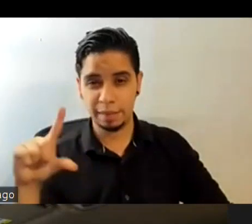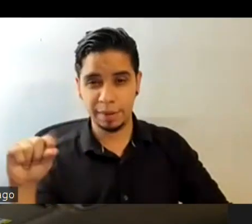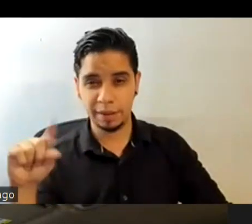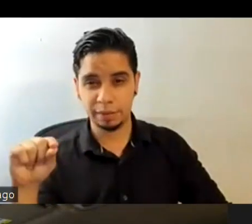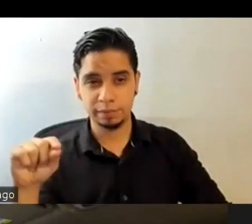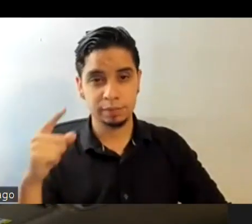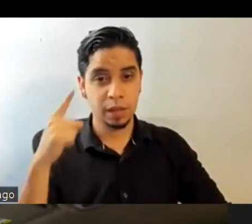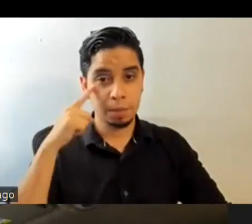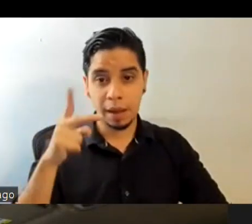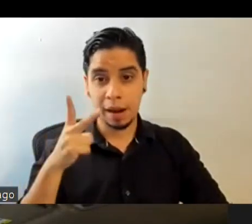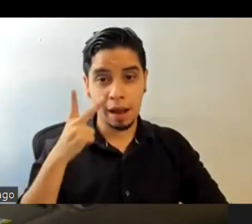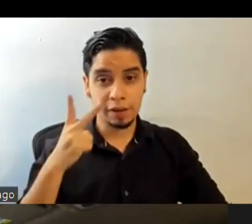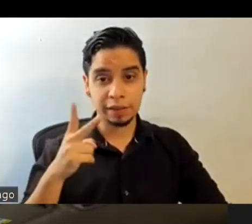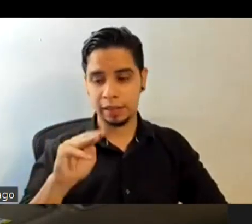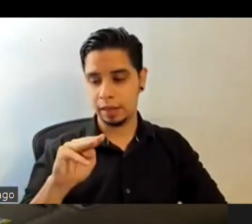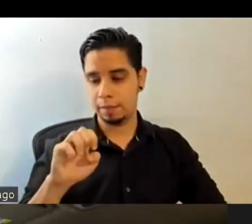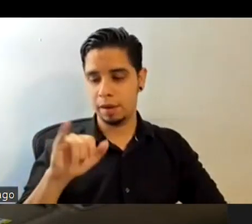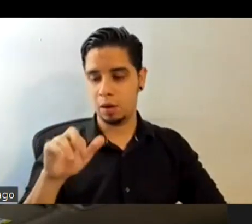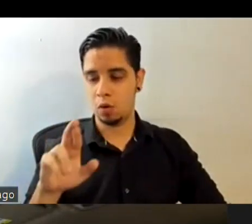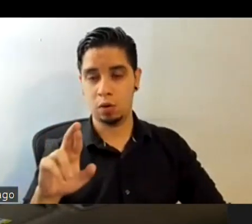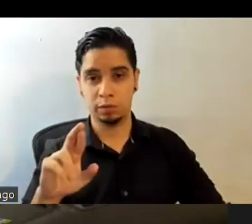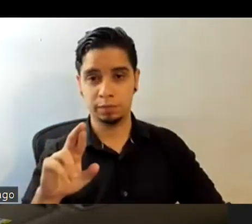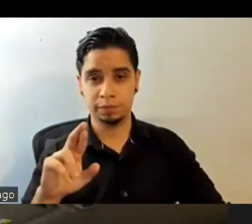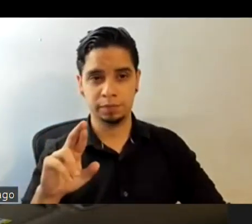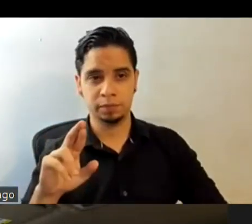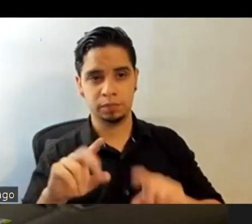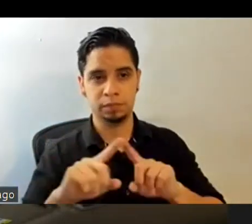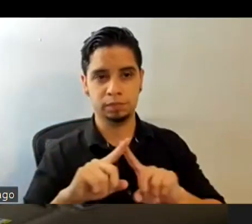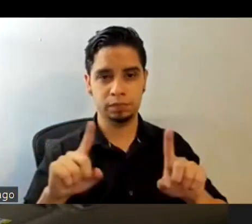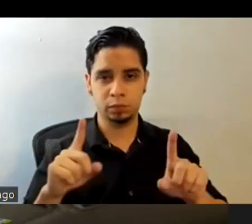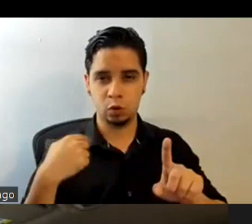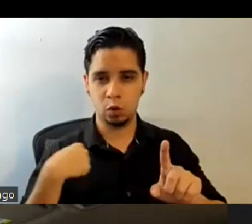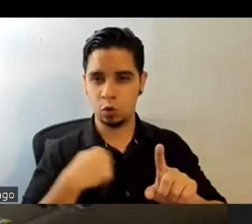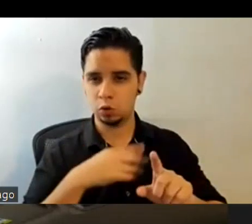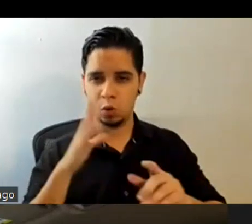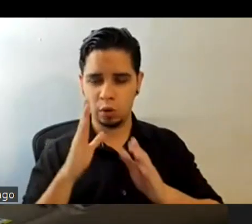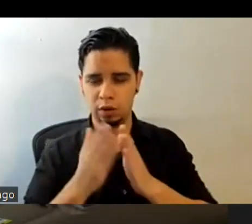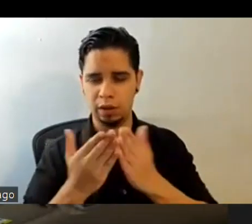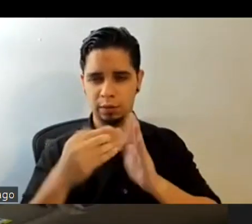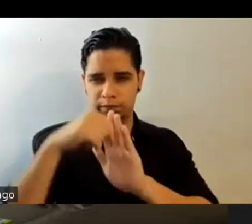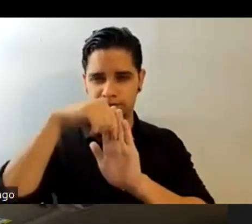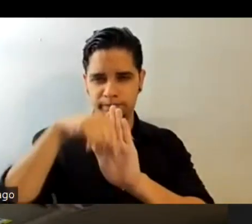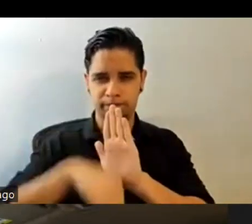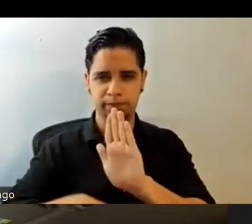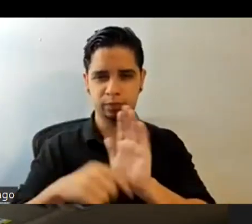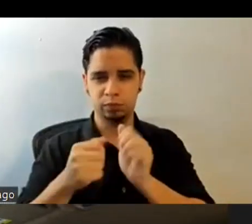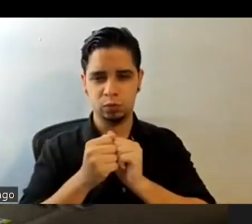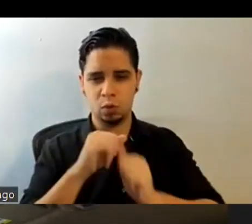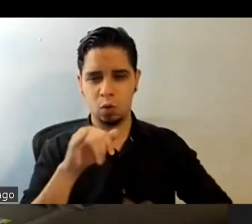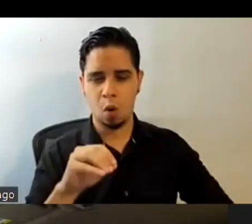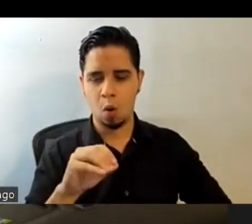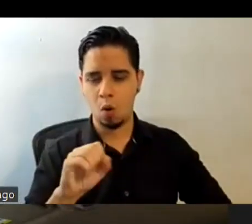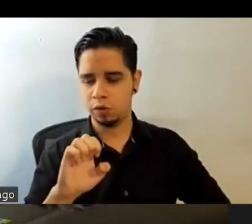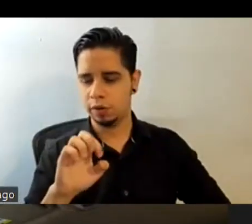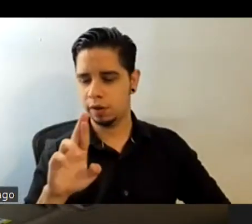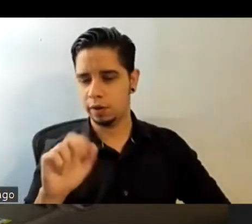mejor. Pero vamos a ir más adentro con José Ravelo. Vamos